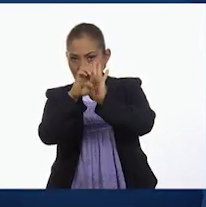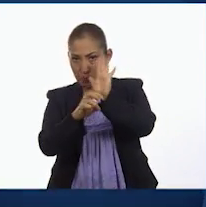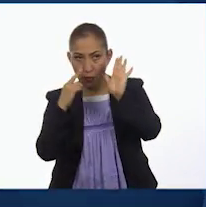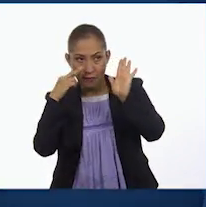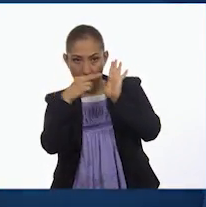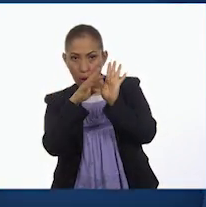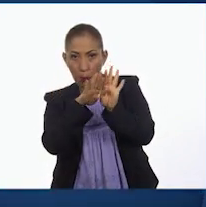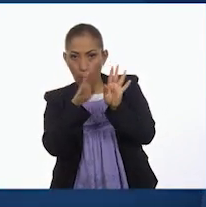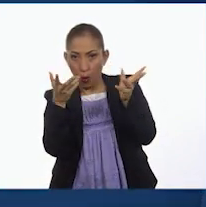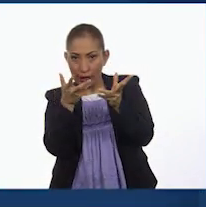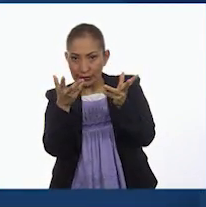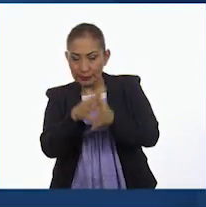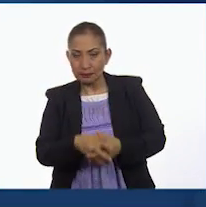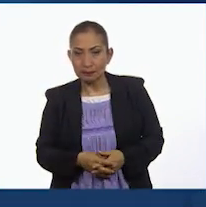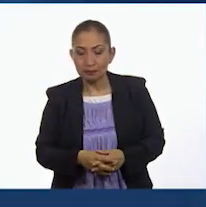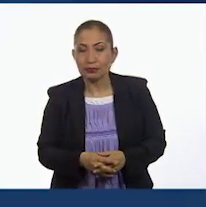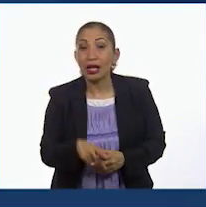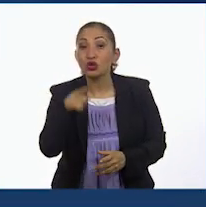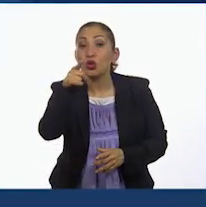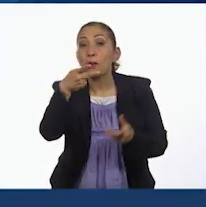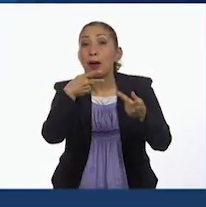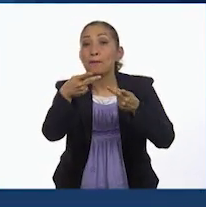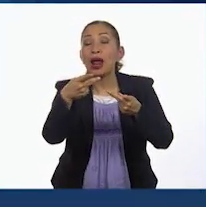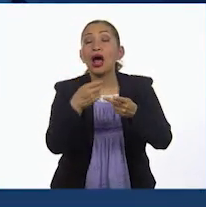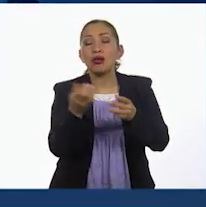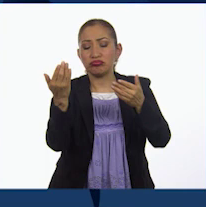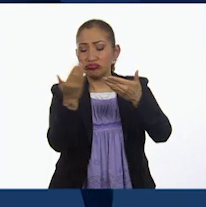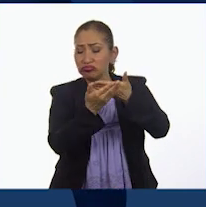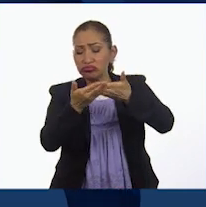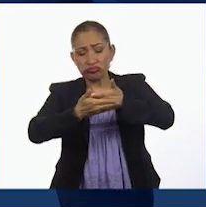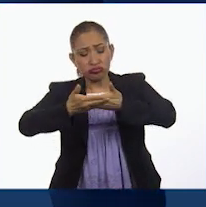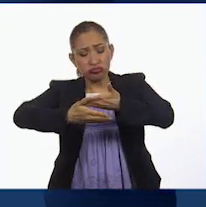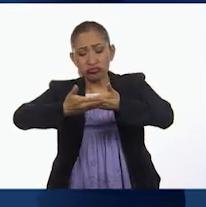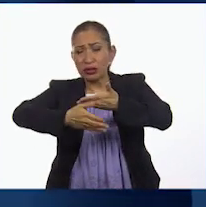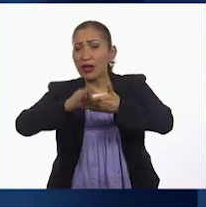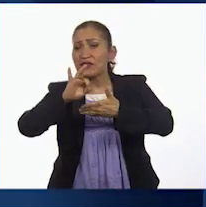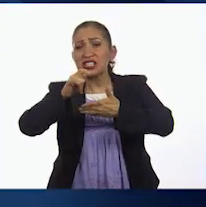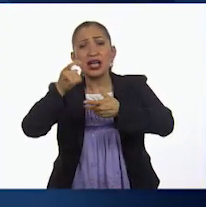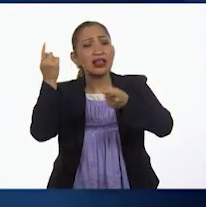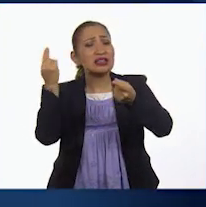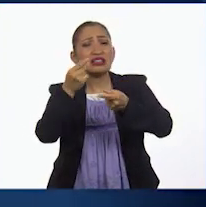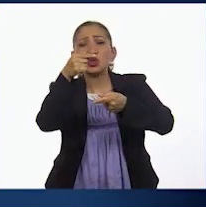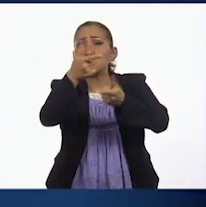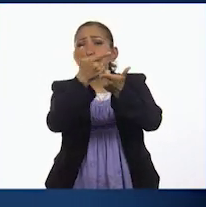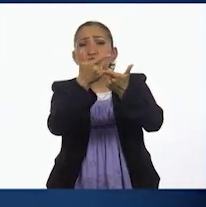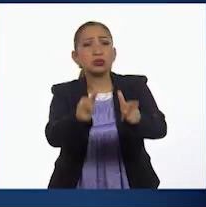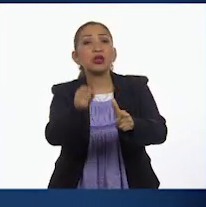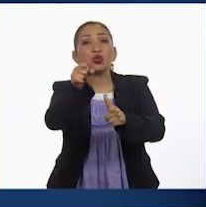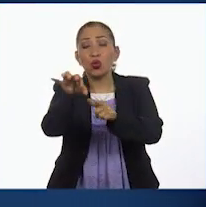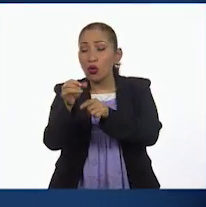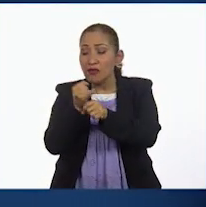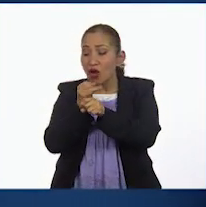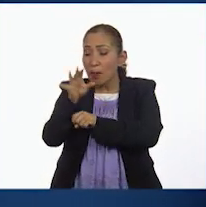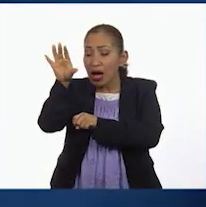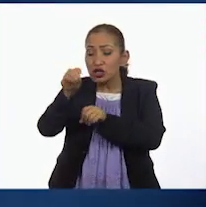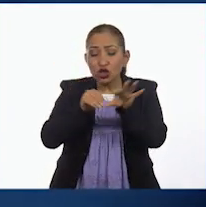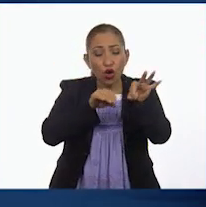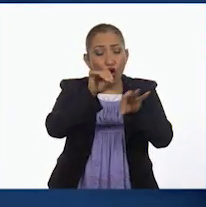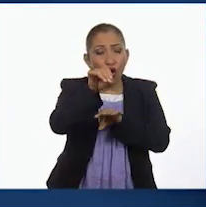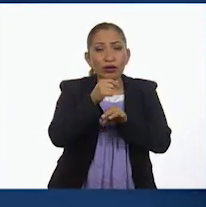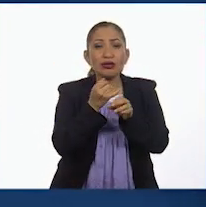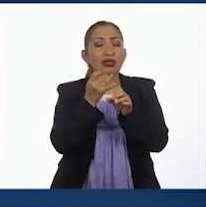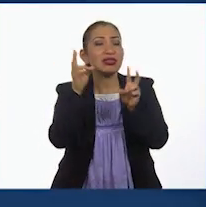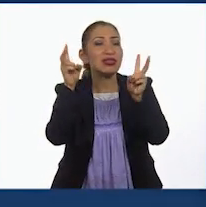recomiendan. Y nos dice, elabora el número de fichas necesarias de acuerdo con la información encontrada acerca del tema